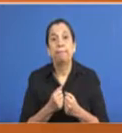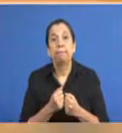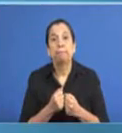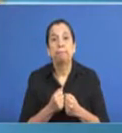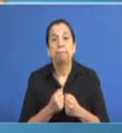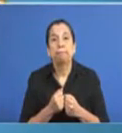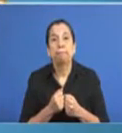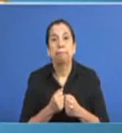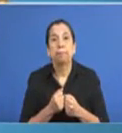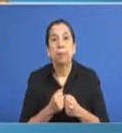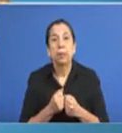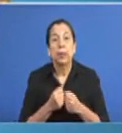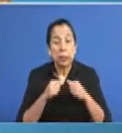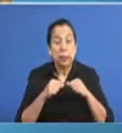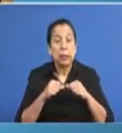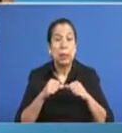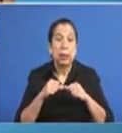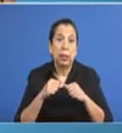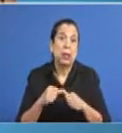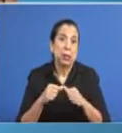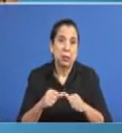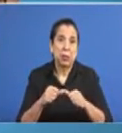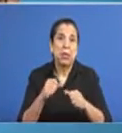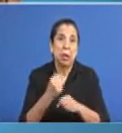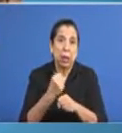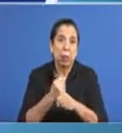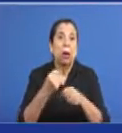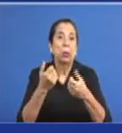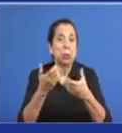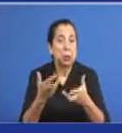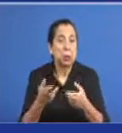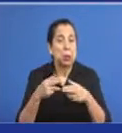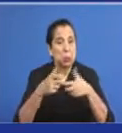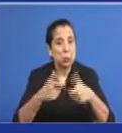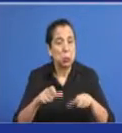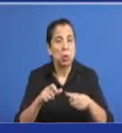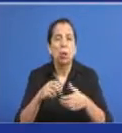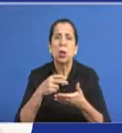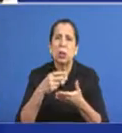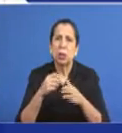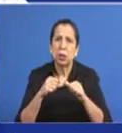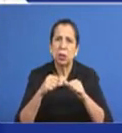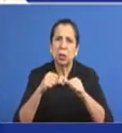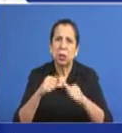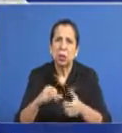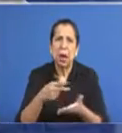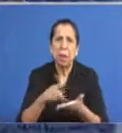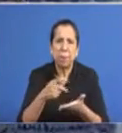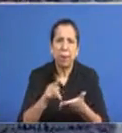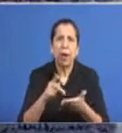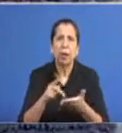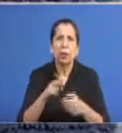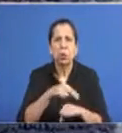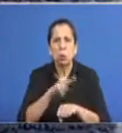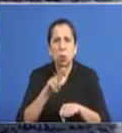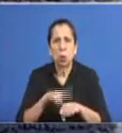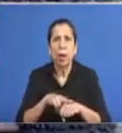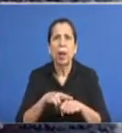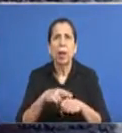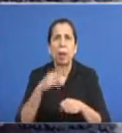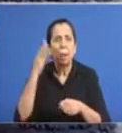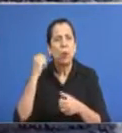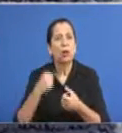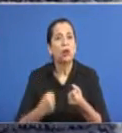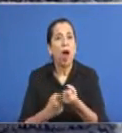su economía lo permita, que sigan efectuando sus pagos de manera regular, porque esto es un tema de ser solidarios en ambas